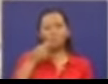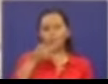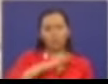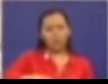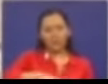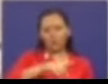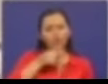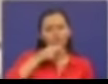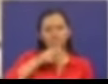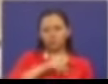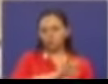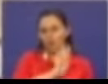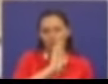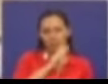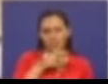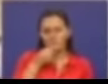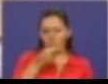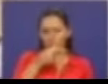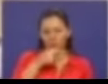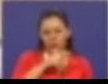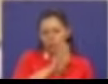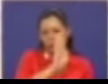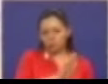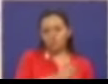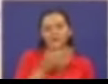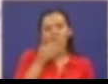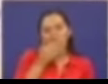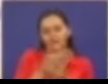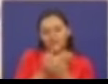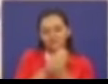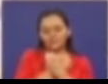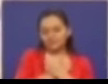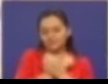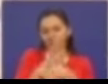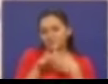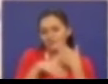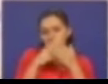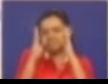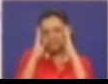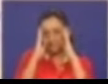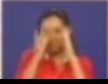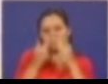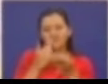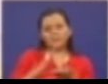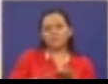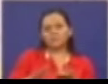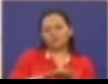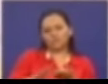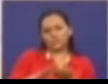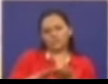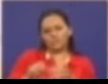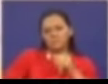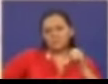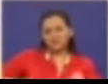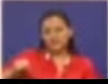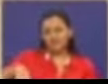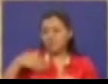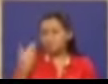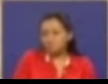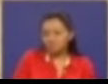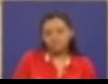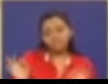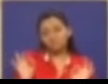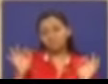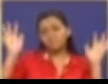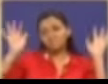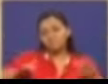pueblo quichua de Rucuyacta. Muchas gracias, compañeros, por el cariño con que nos recibieron. Disculpen por no haberle llegado en bicicleta. Un